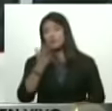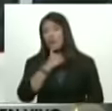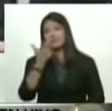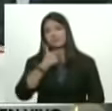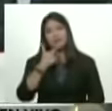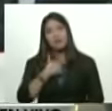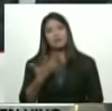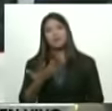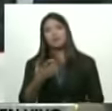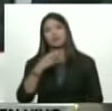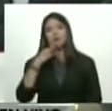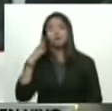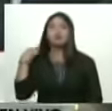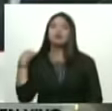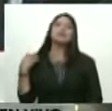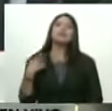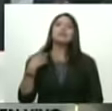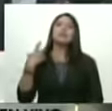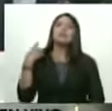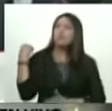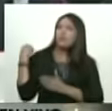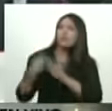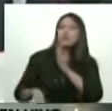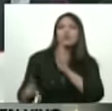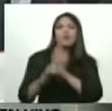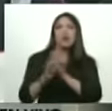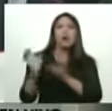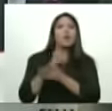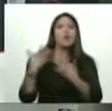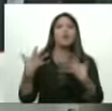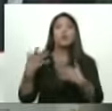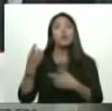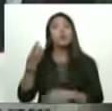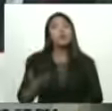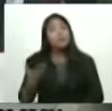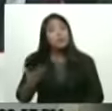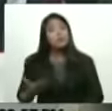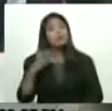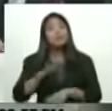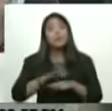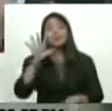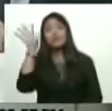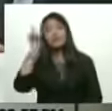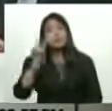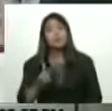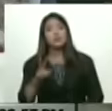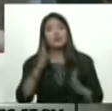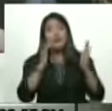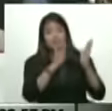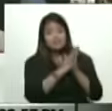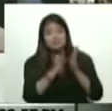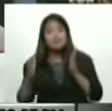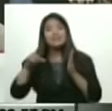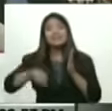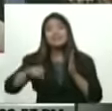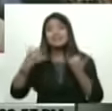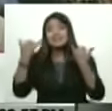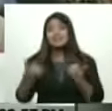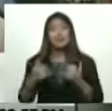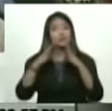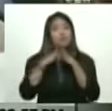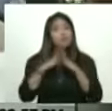irresponsable, negando la aprobación de un decreto de emergencia económica tan importante, porque el país está en una fase en la cual requiere utilizar todos